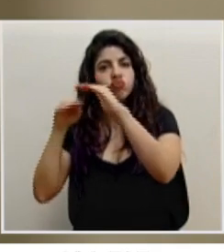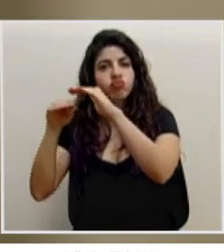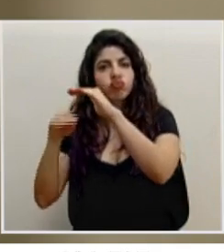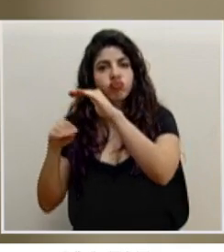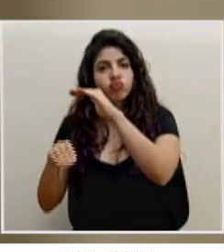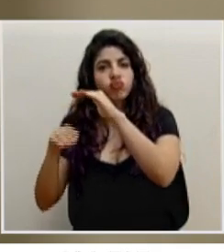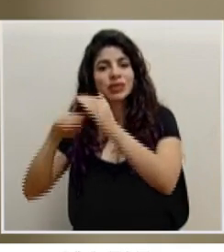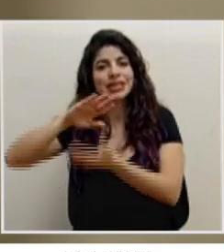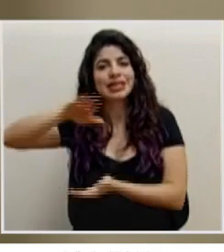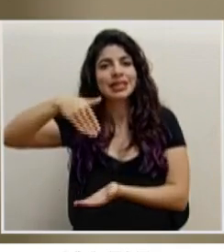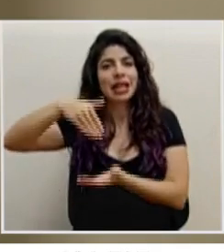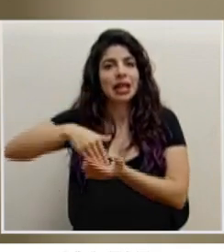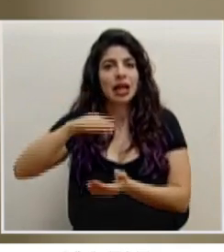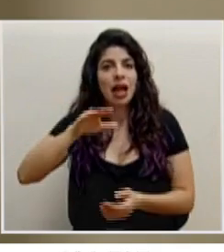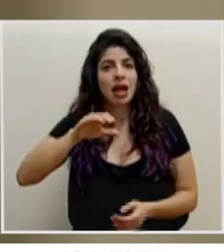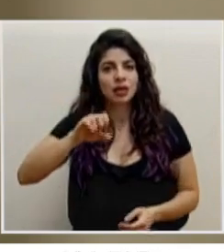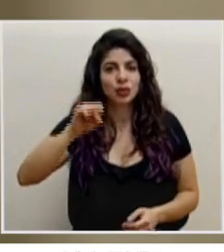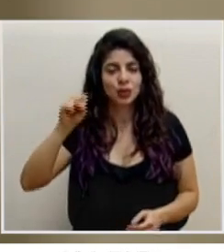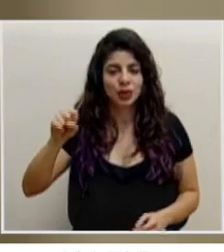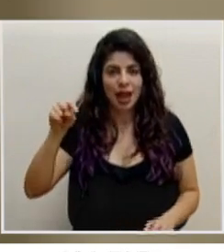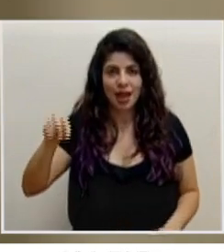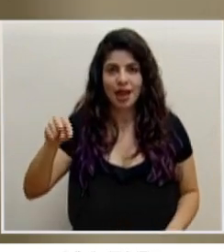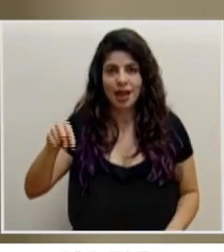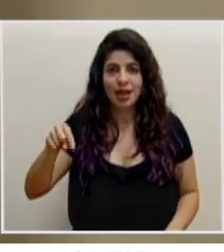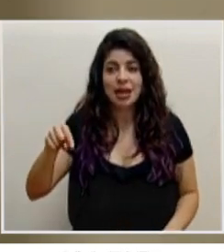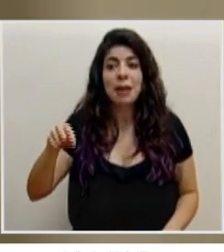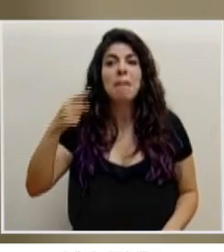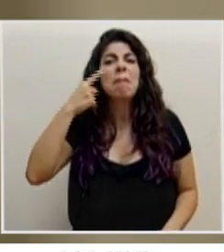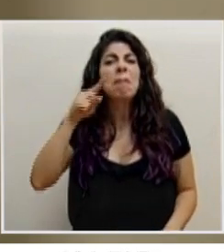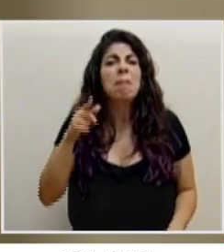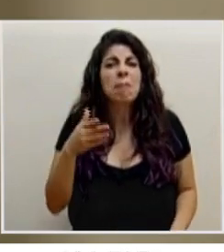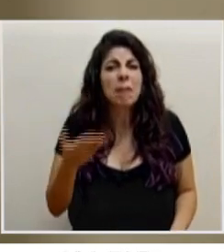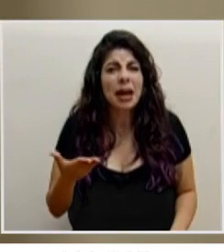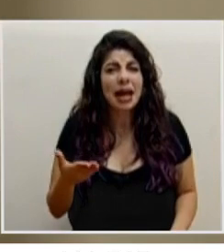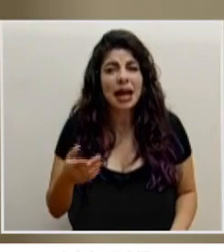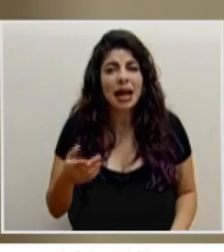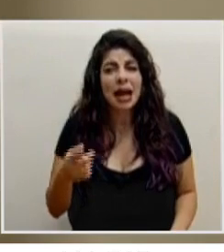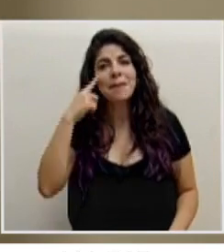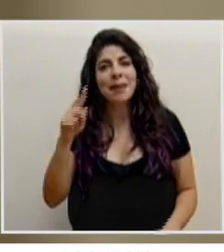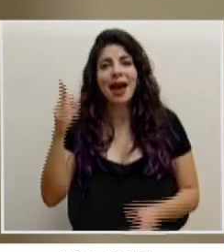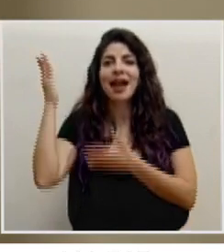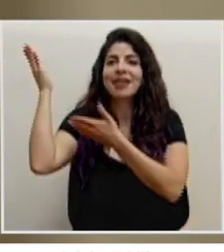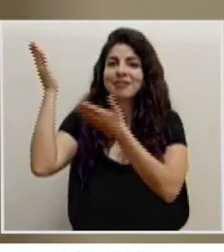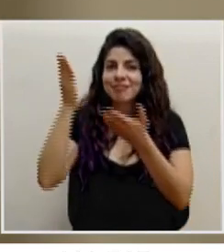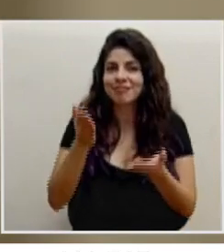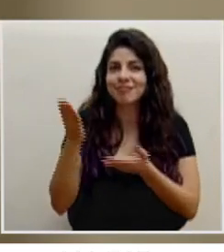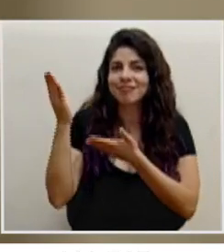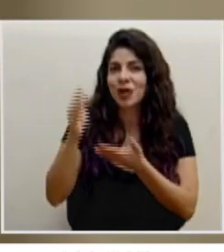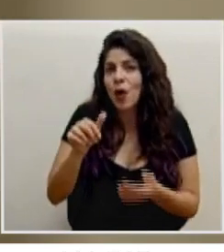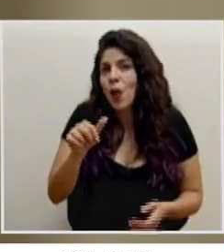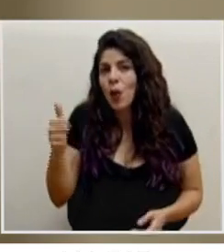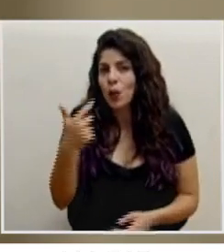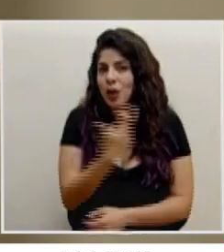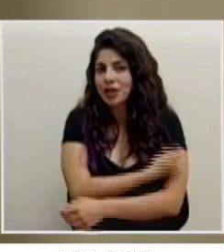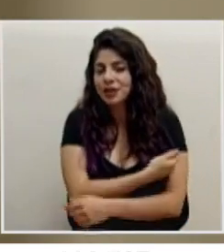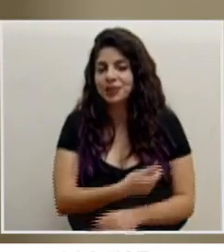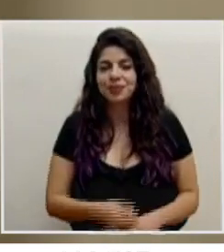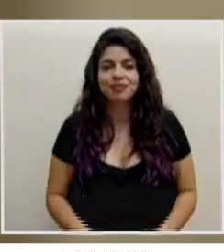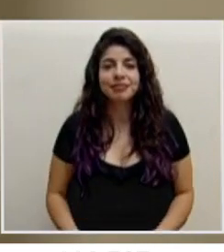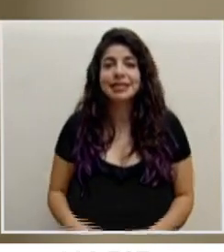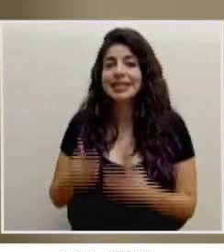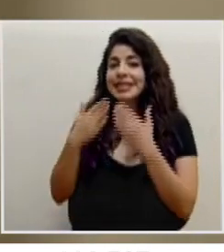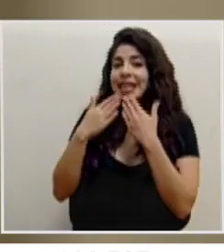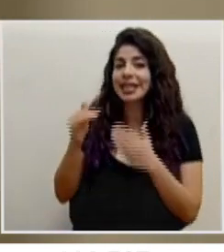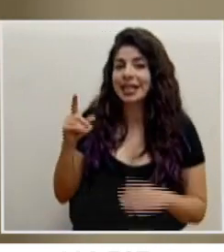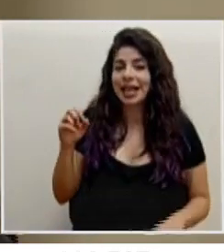el almacén central de la Caja Costarricense de Seguro Social, justamente para la llegada de las otras dosis. Gracias,